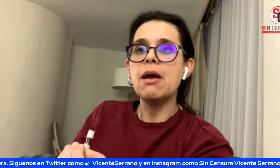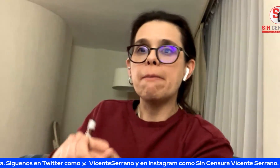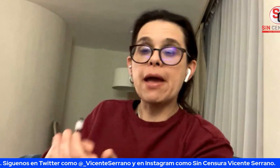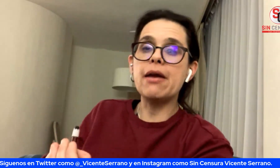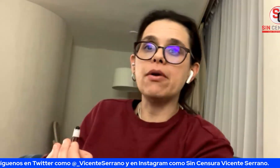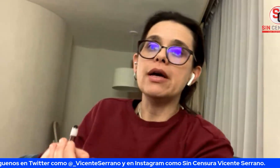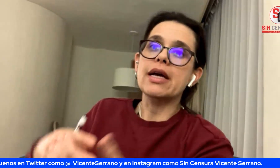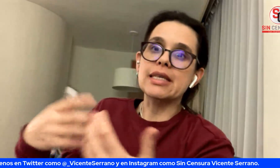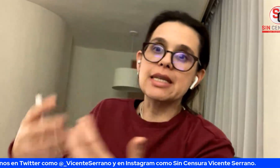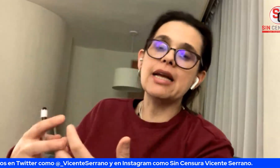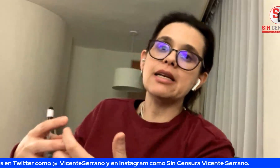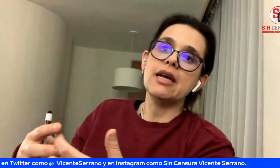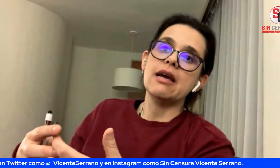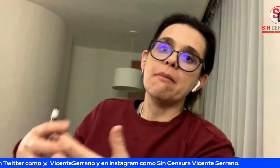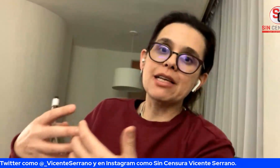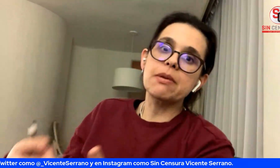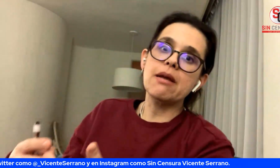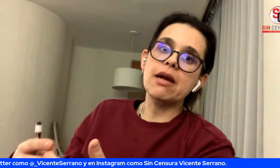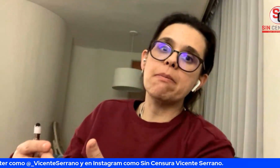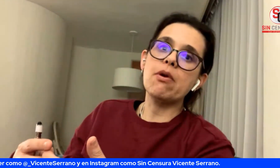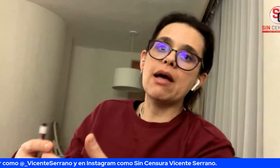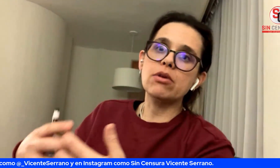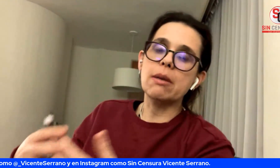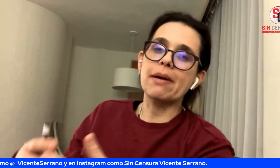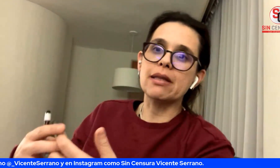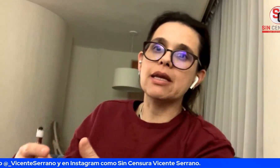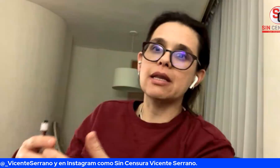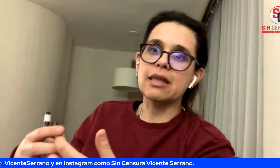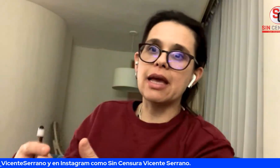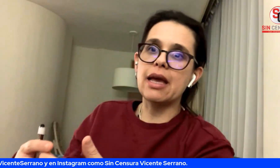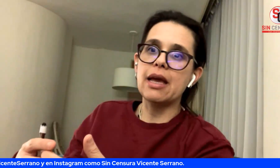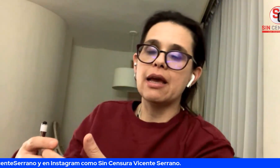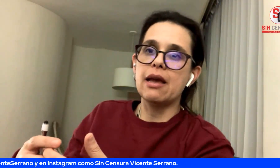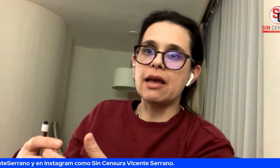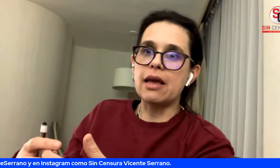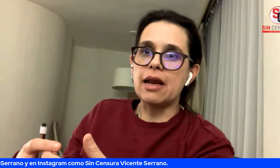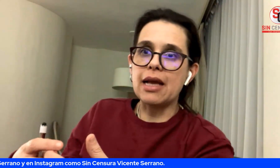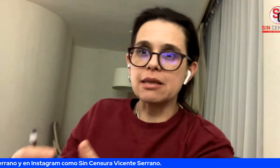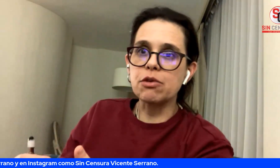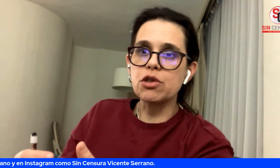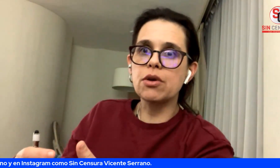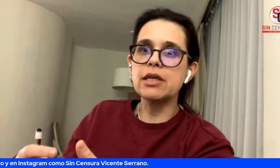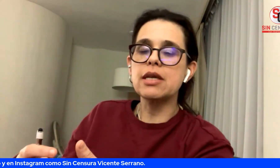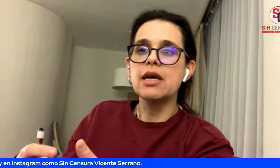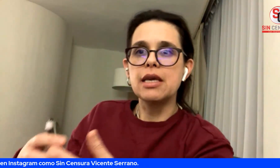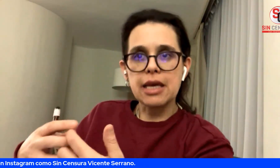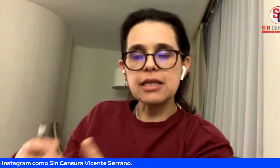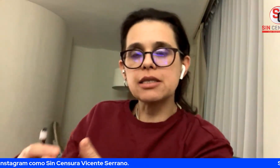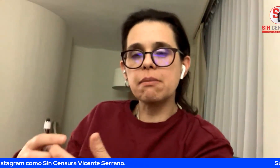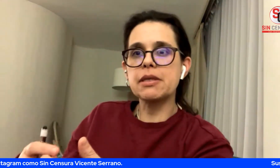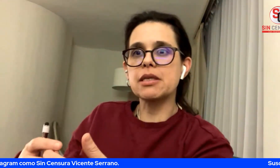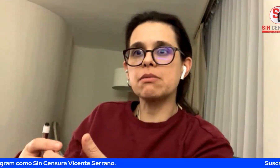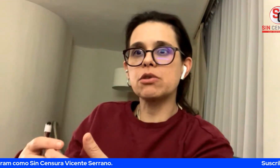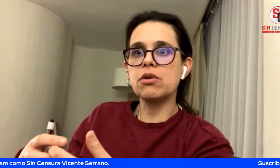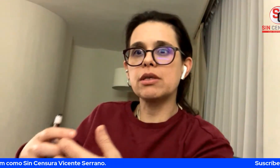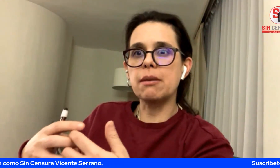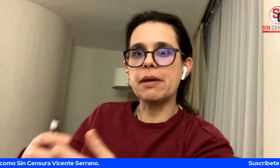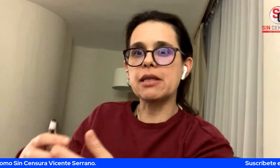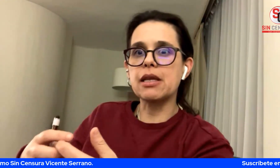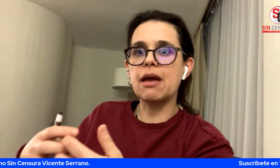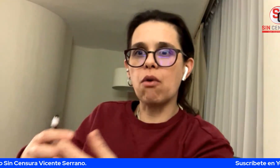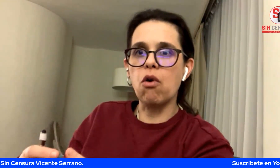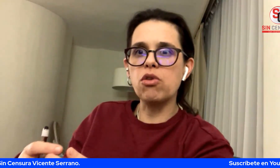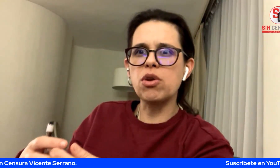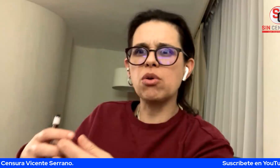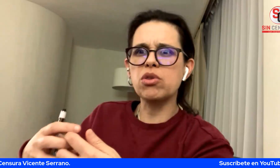oposición, pero que están más bien manipulados a partir de las emociones y casi siempre estas emociones a